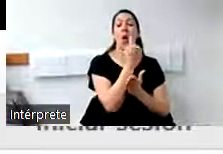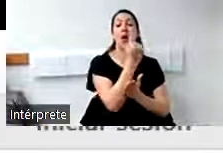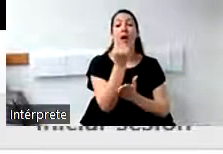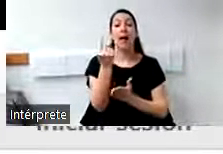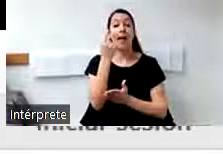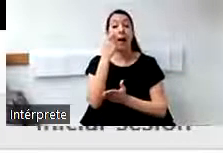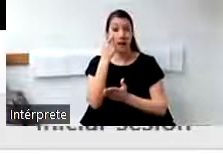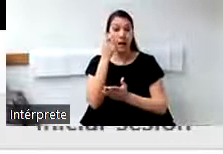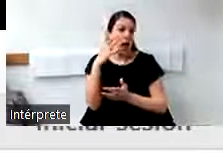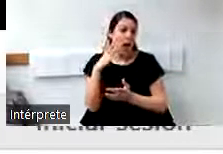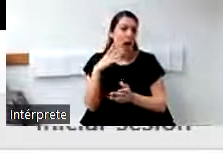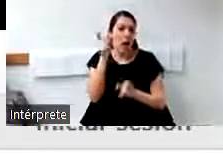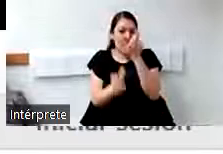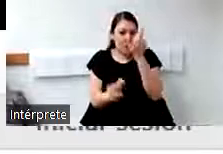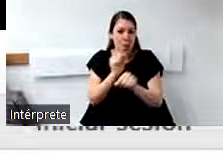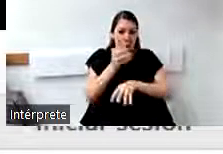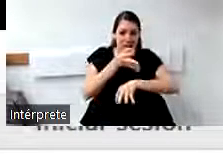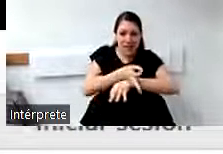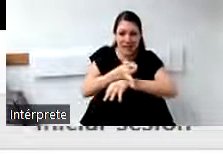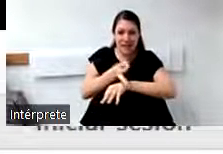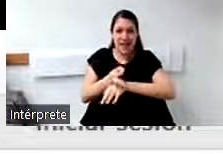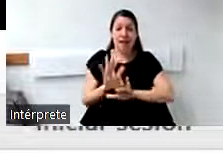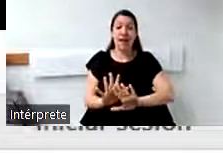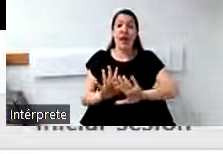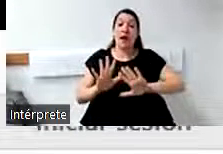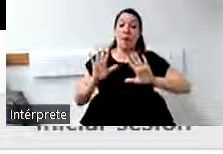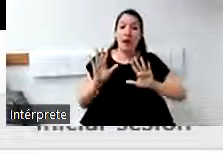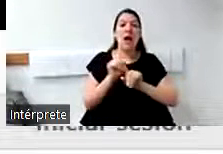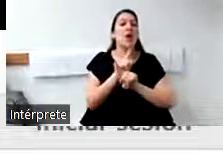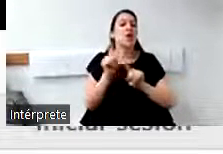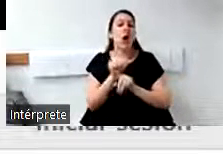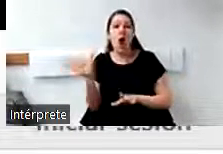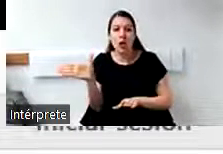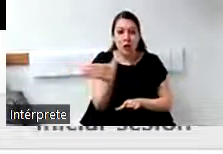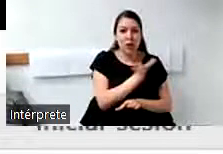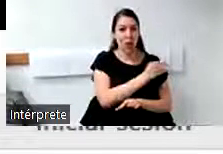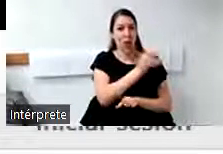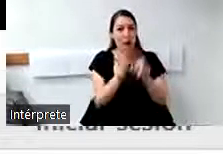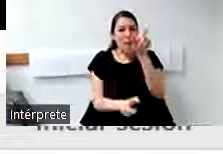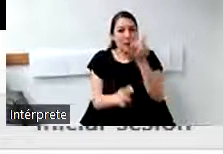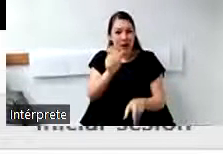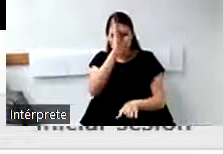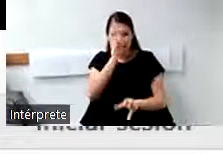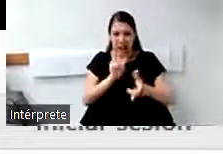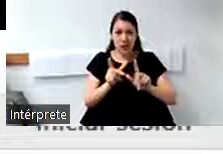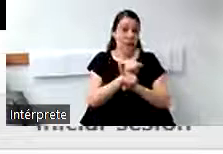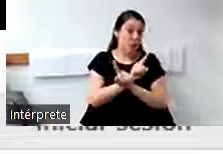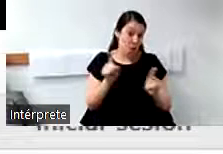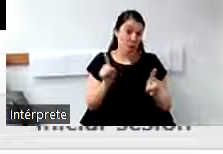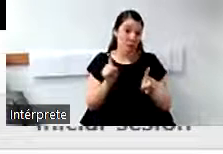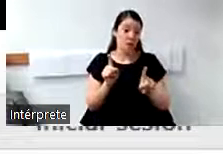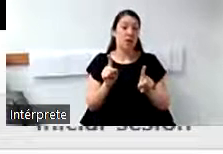que está capacitada en lengua de señas. Capaz que no consiste en que todos salgan a aprender lengua de señas,